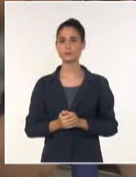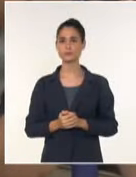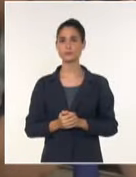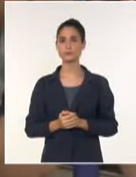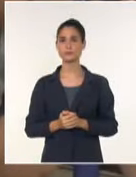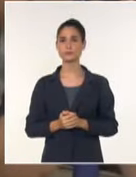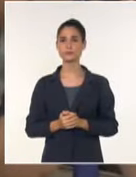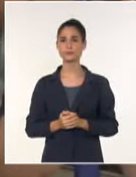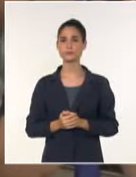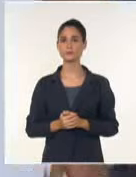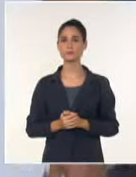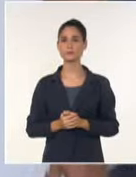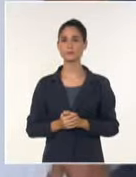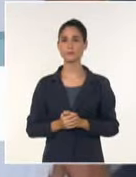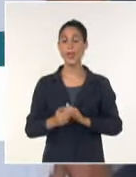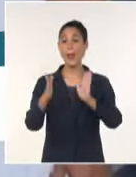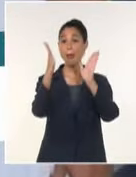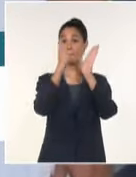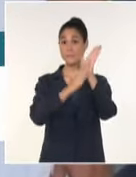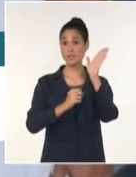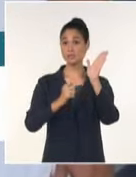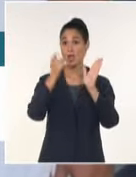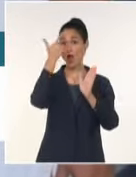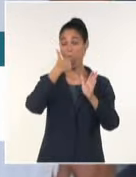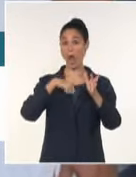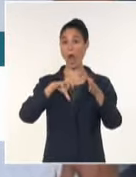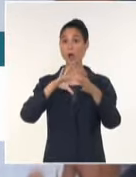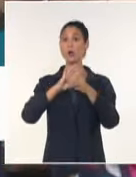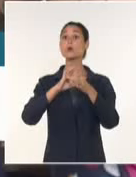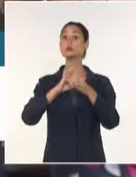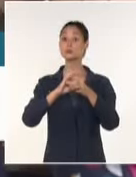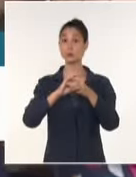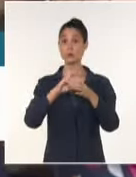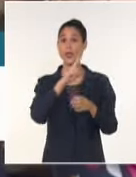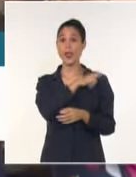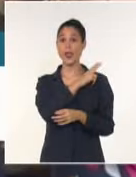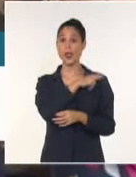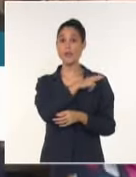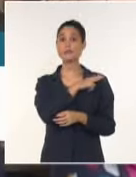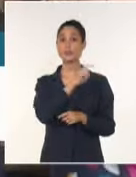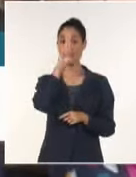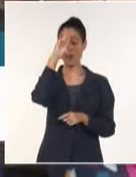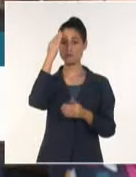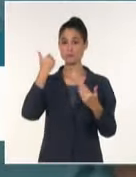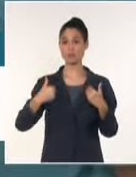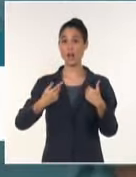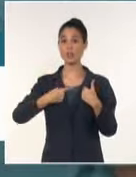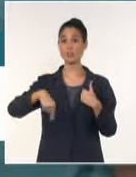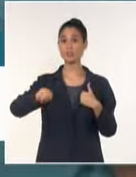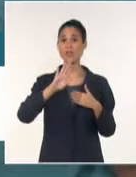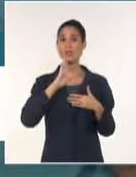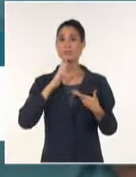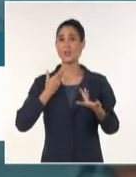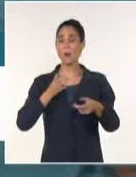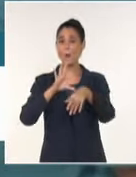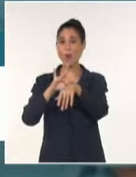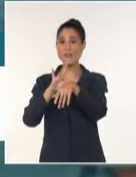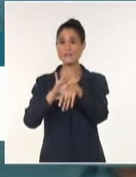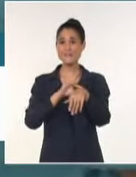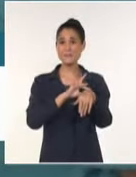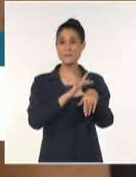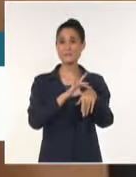A las puertas del mes de agosto, las autoridades sanitarias alertan sobre el riesgo de las enfermedades que desde el punto de